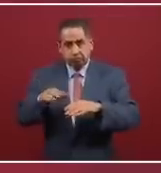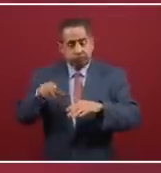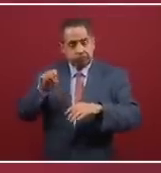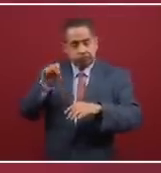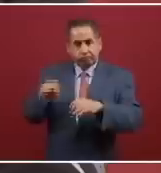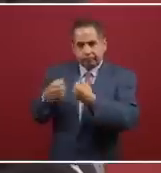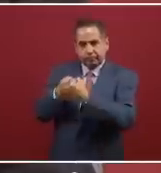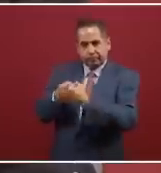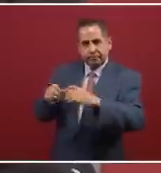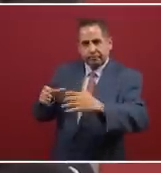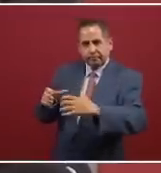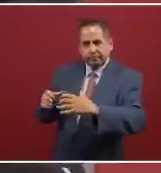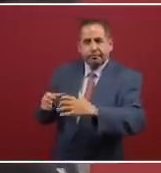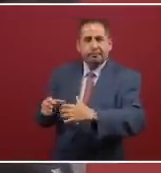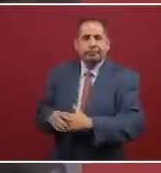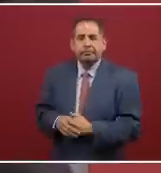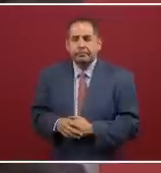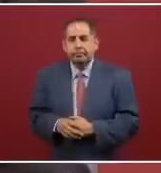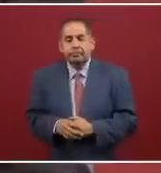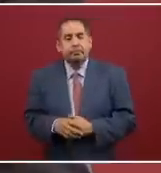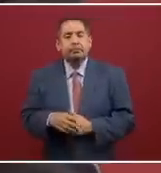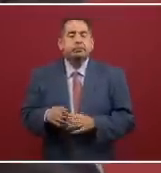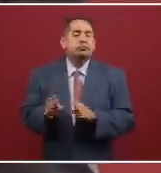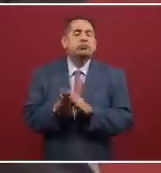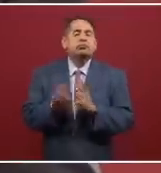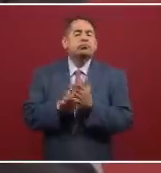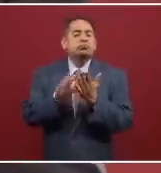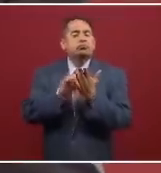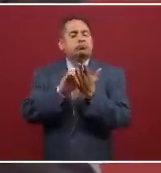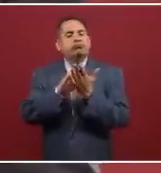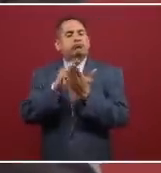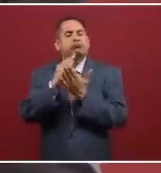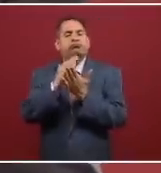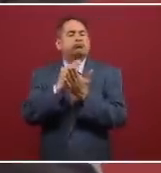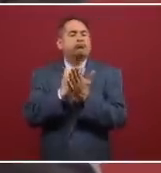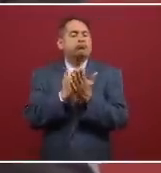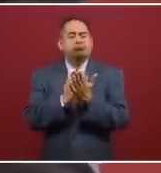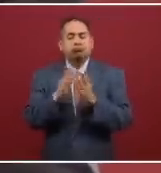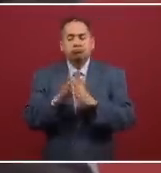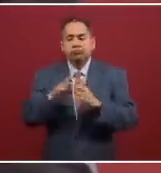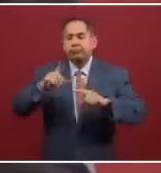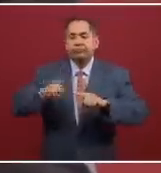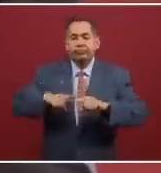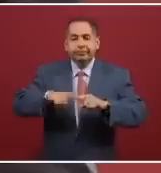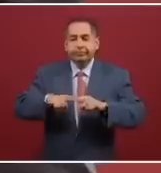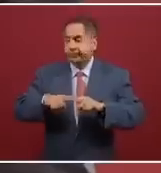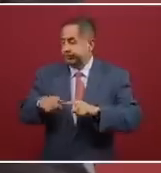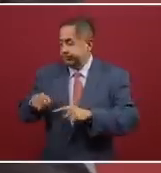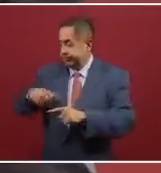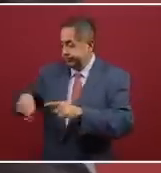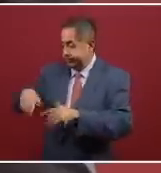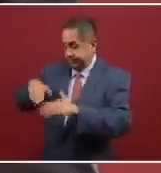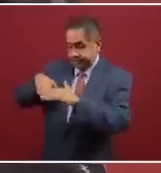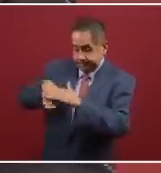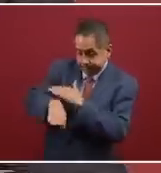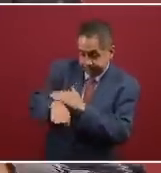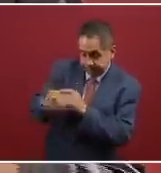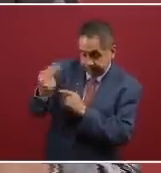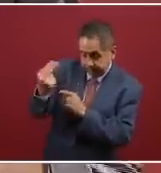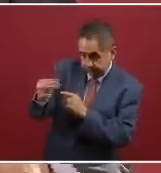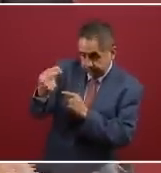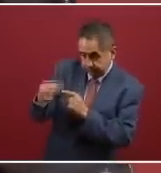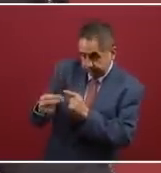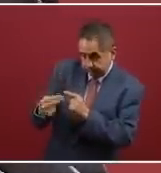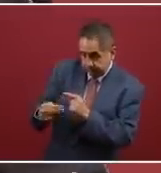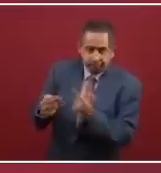línea fronteriza que es de registros de quienes ingresan a nuestro territorio y eso se va a ir